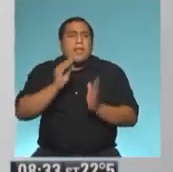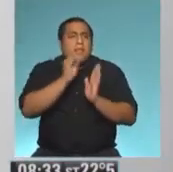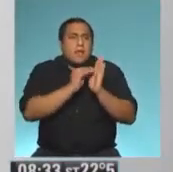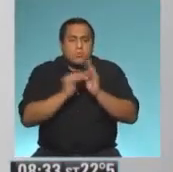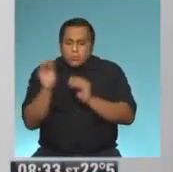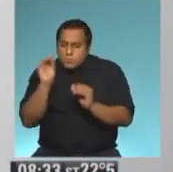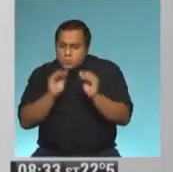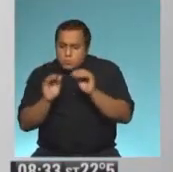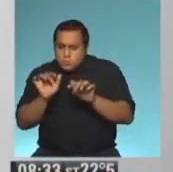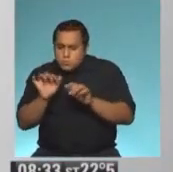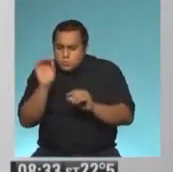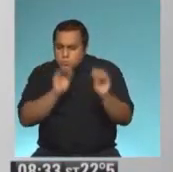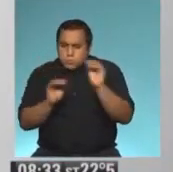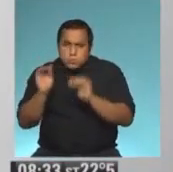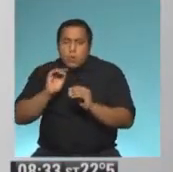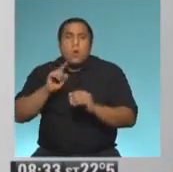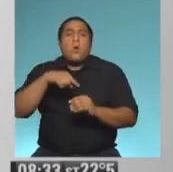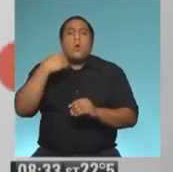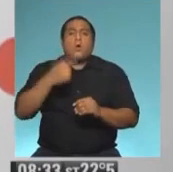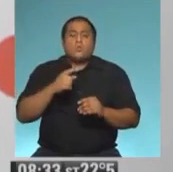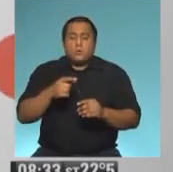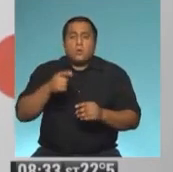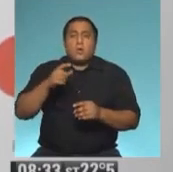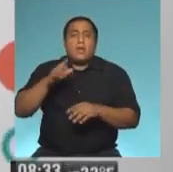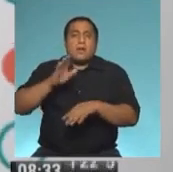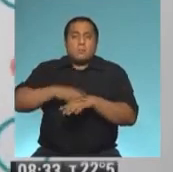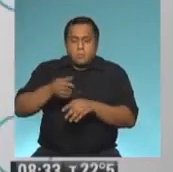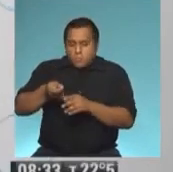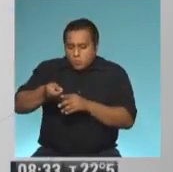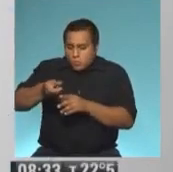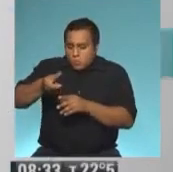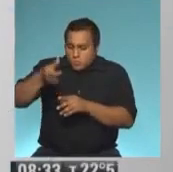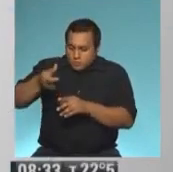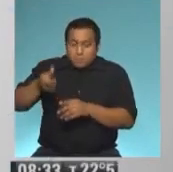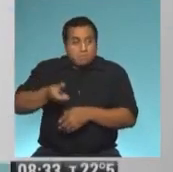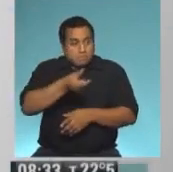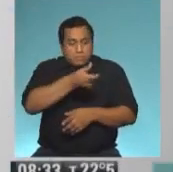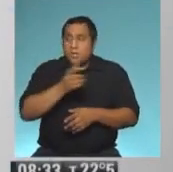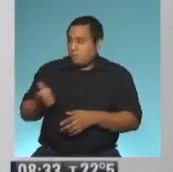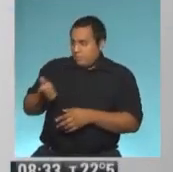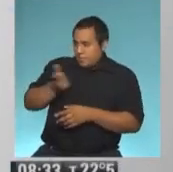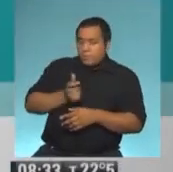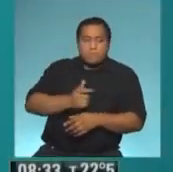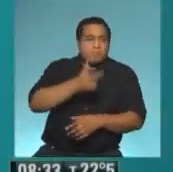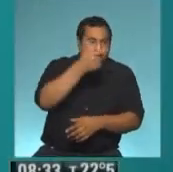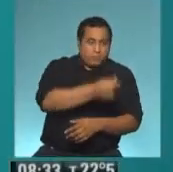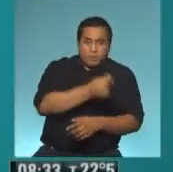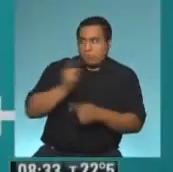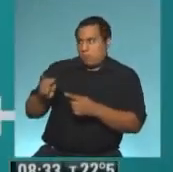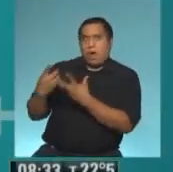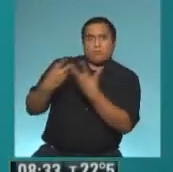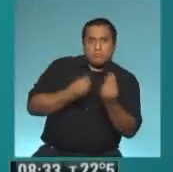también quien llene la jeringa para que el vacunador aplique la vacuna, para poder lograr